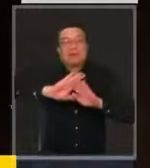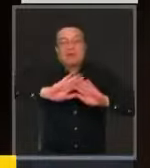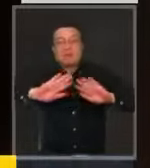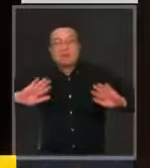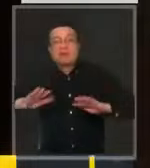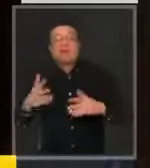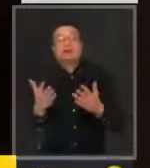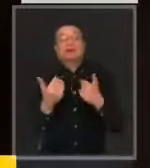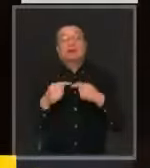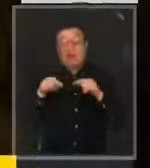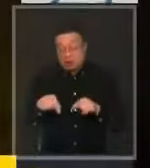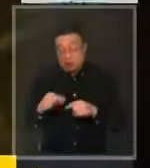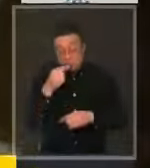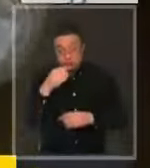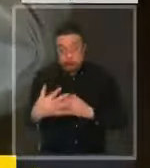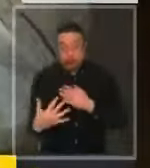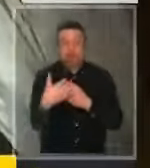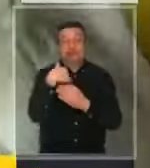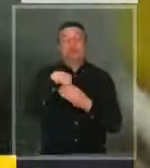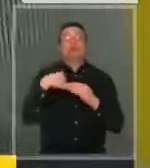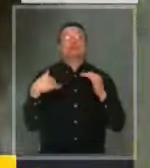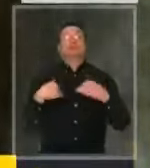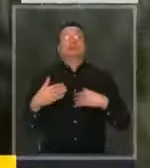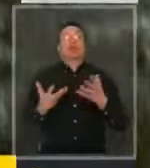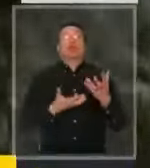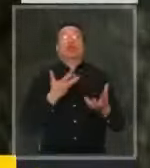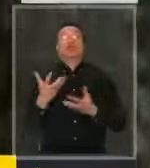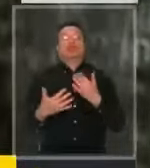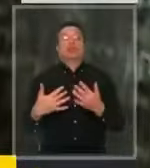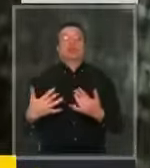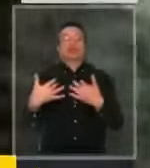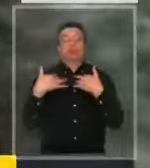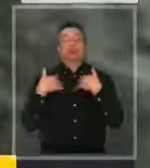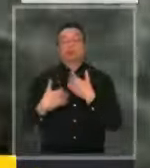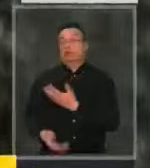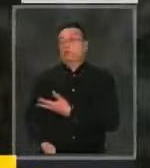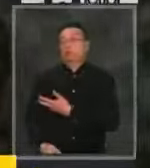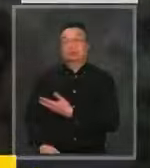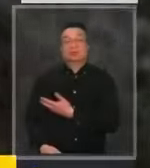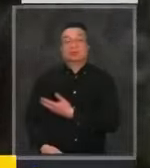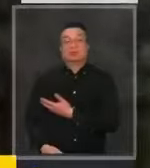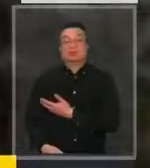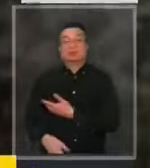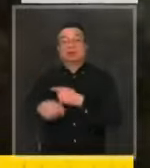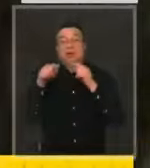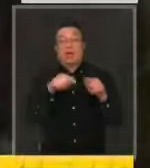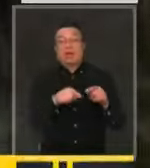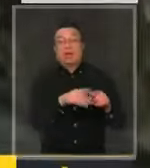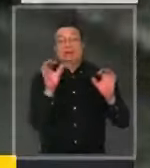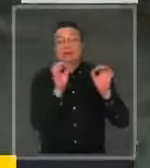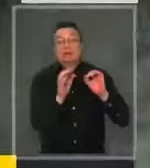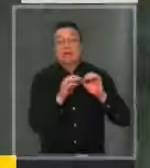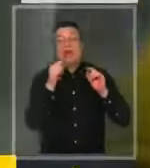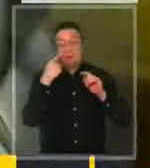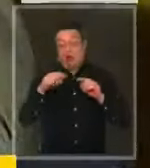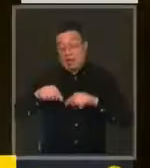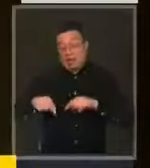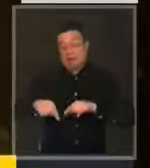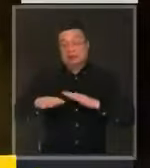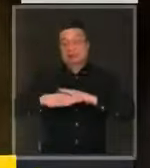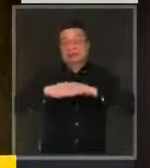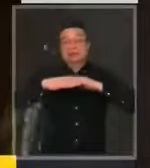Y aquí estamos a punto de entrar. ¿Ah? No, si adentro de la casa acá nada. Pero aquí está el límite.